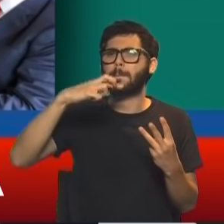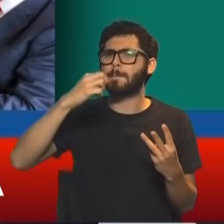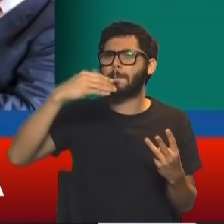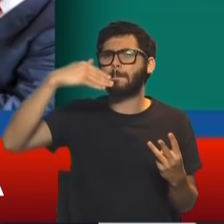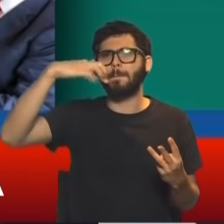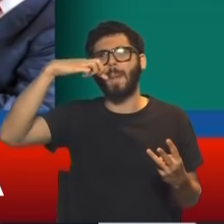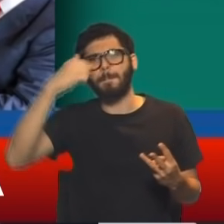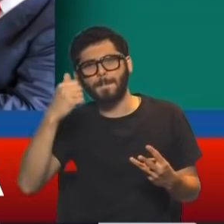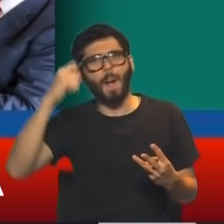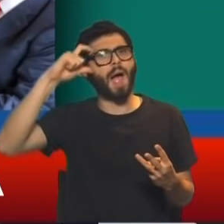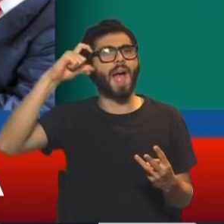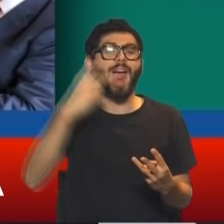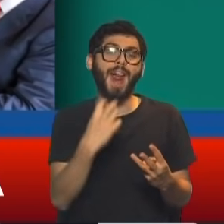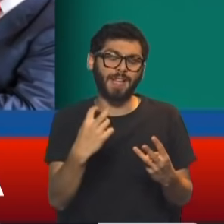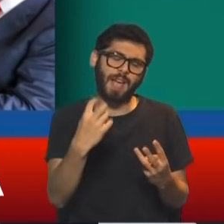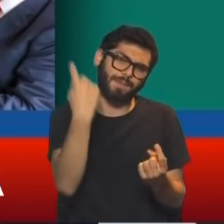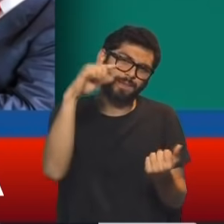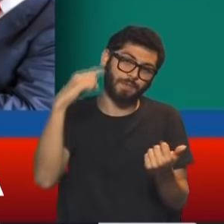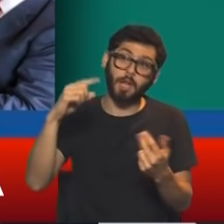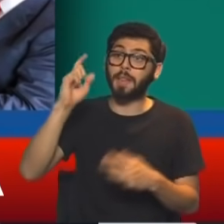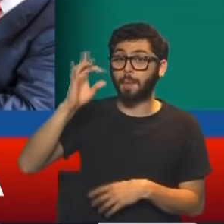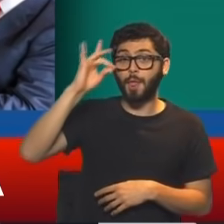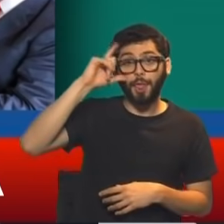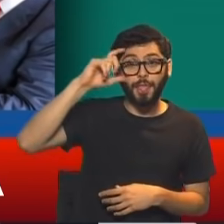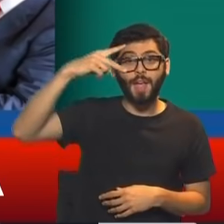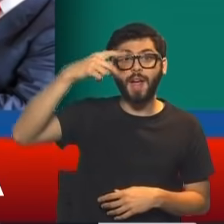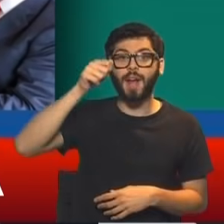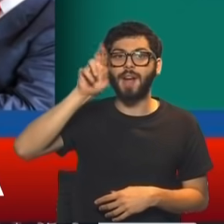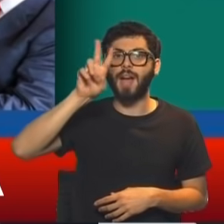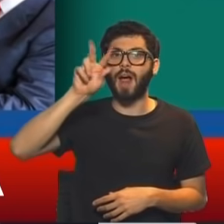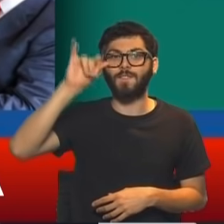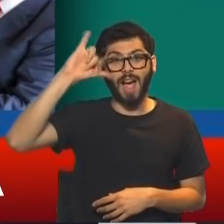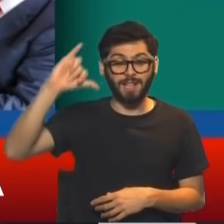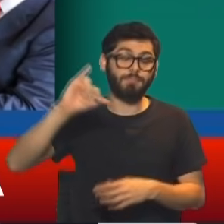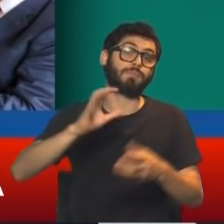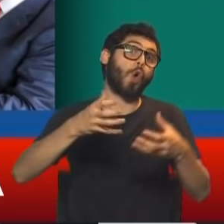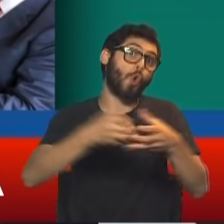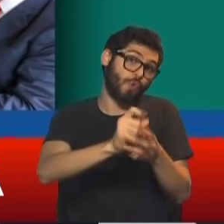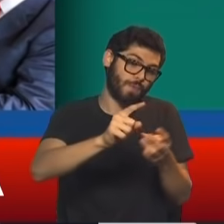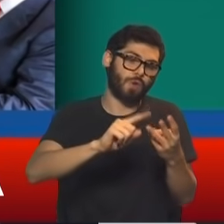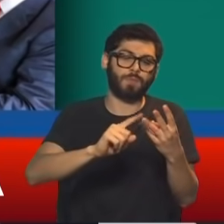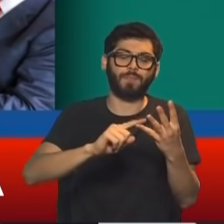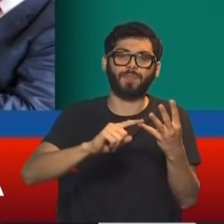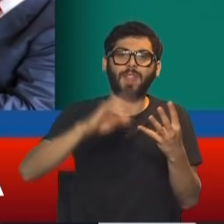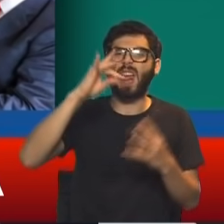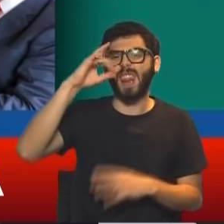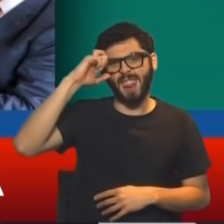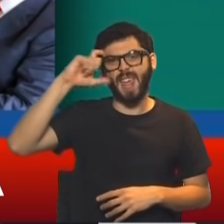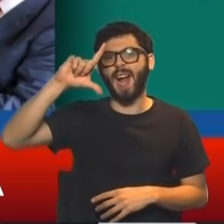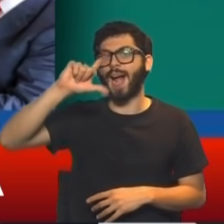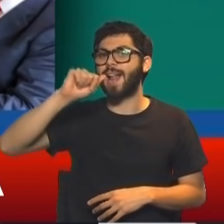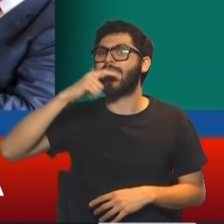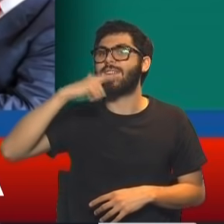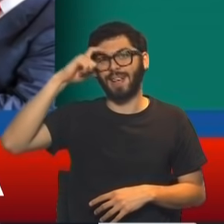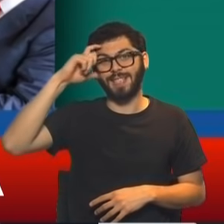instituciones privadas que conocemos. Bueno, también Francisco de Narváez, representante del grupo de Narváez. Juan Martín de la Serna, nada más y nada